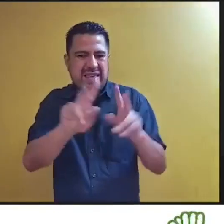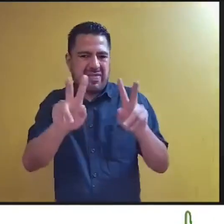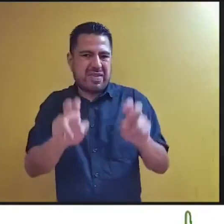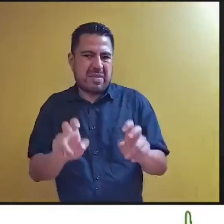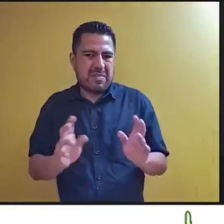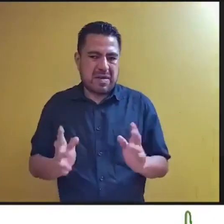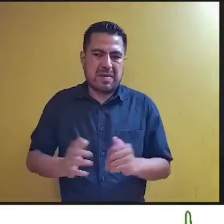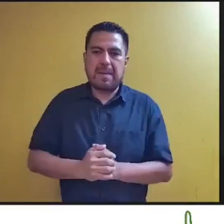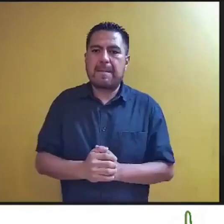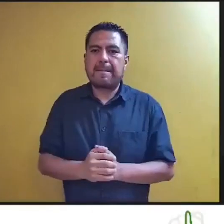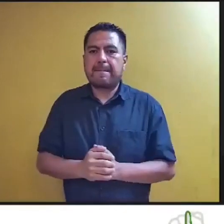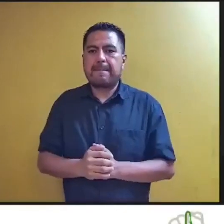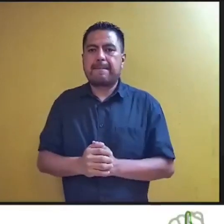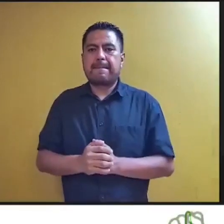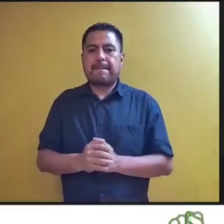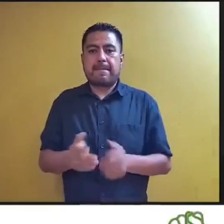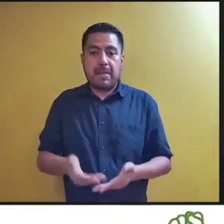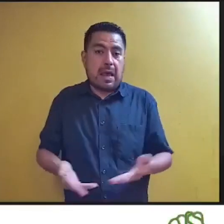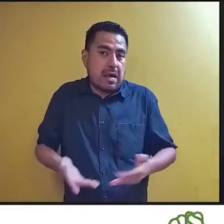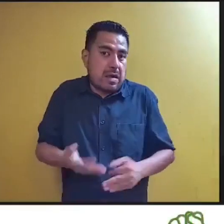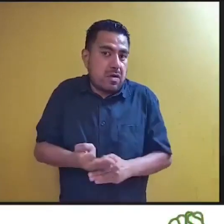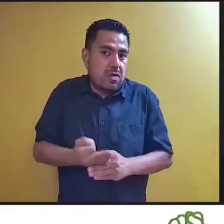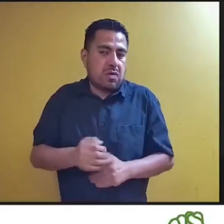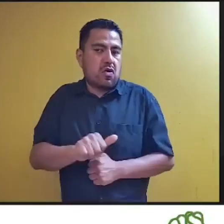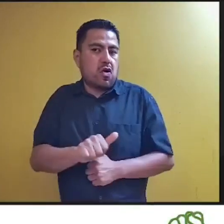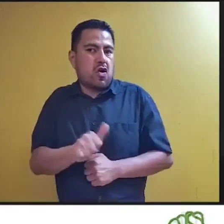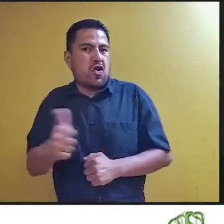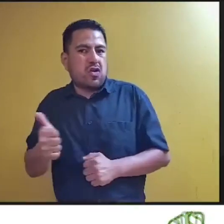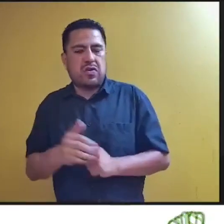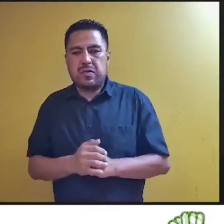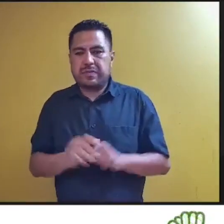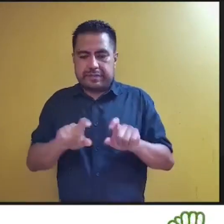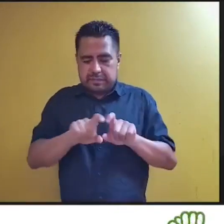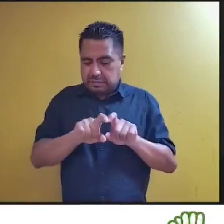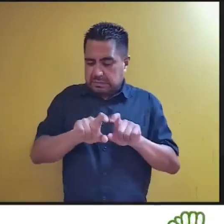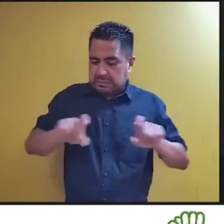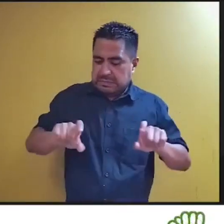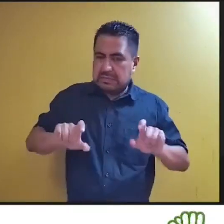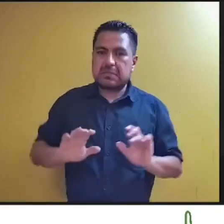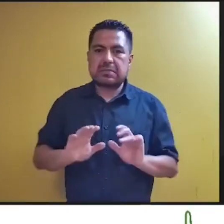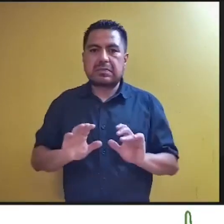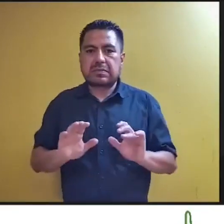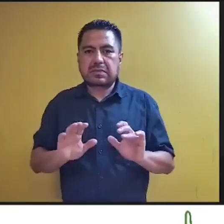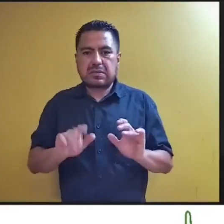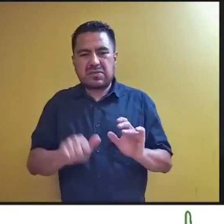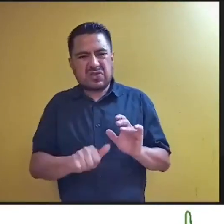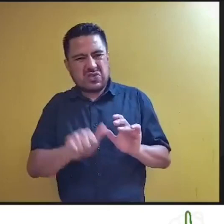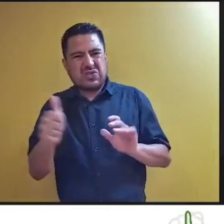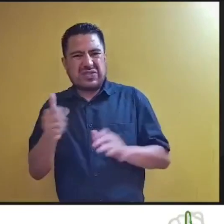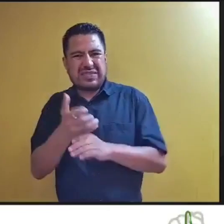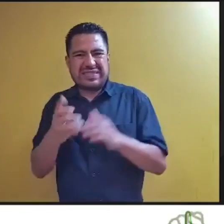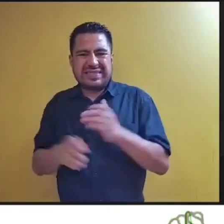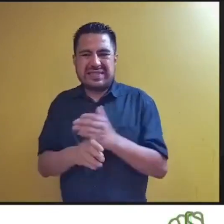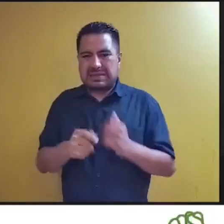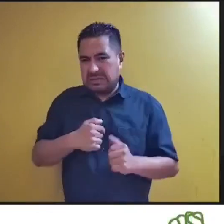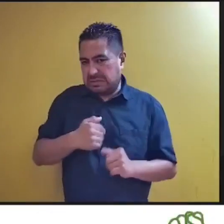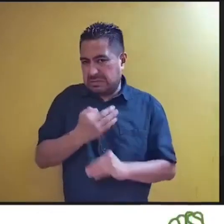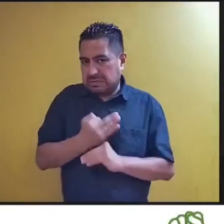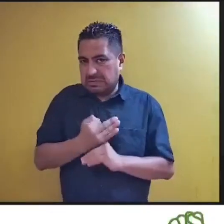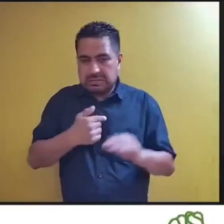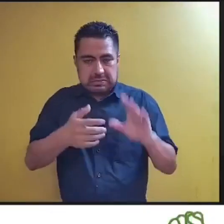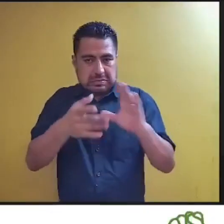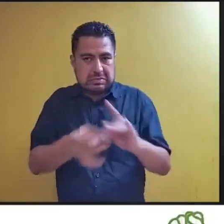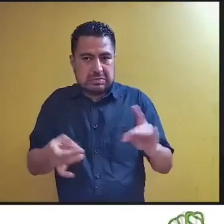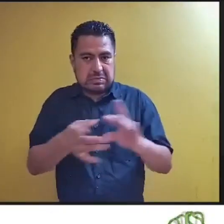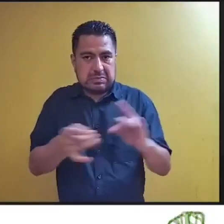materia. Ahora, el otro apartado o la otra situación que diría yo más